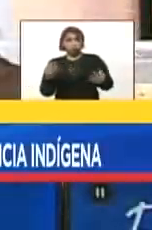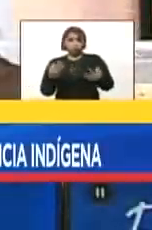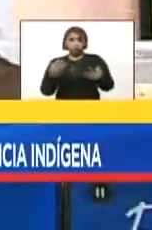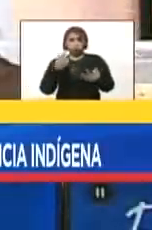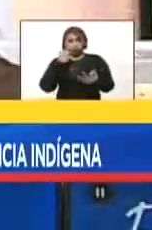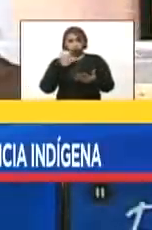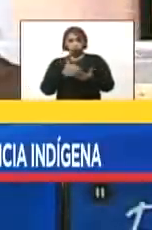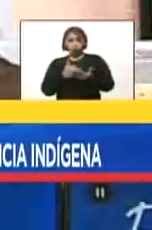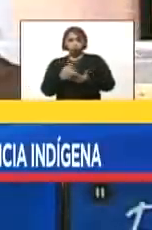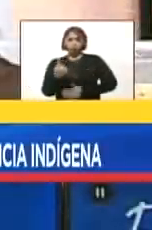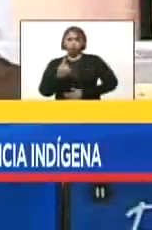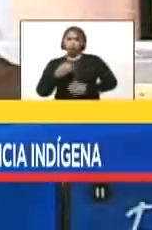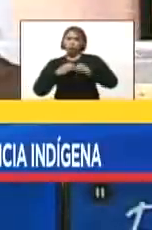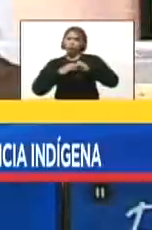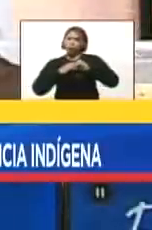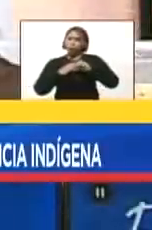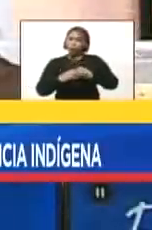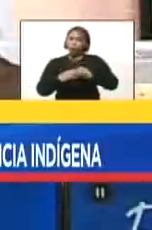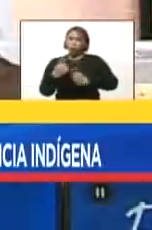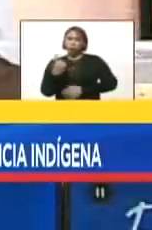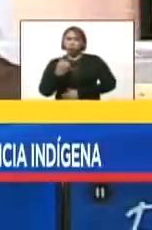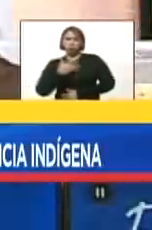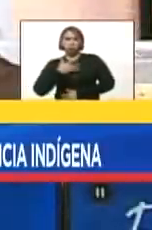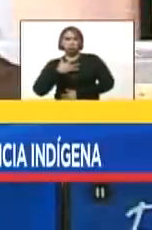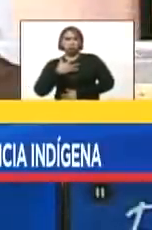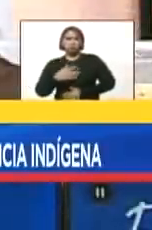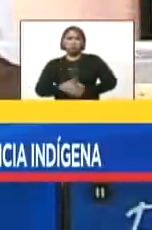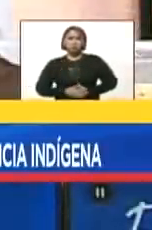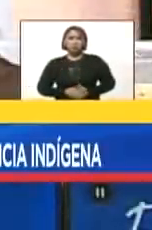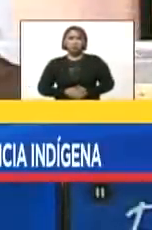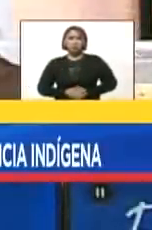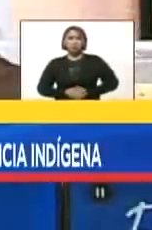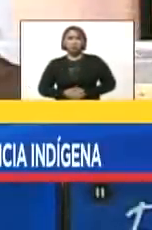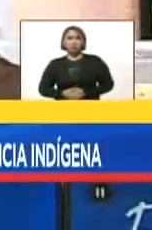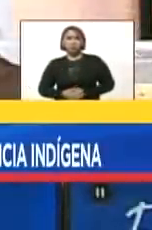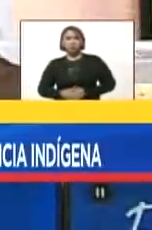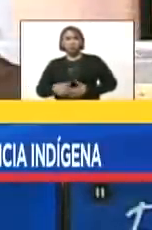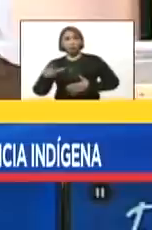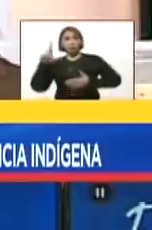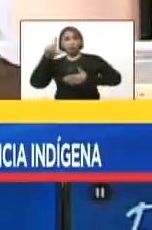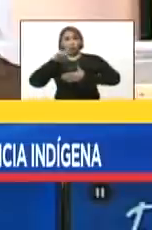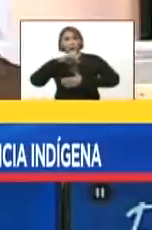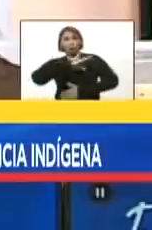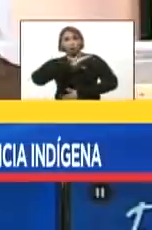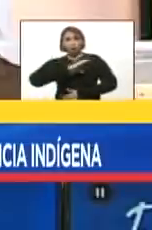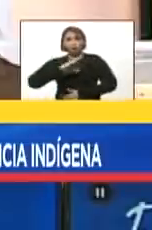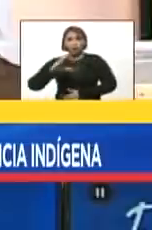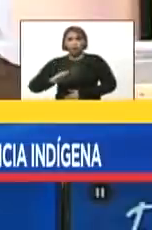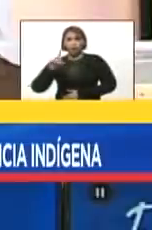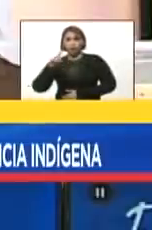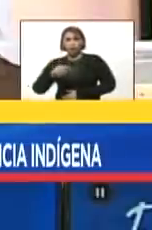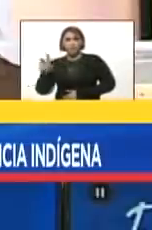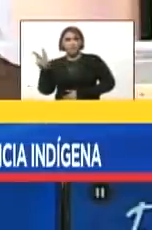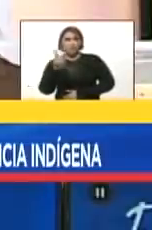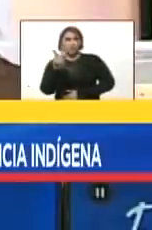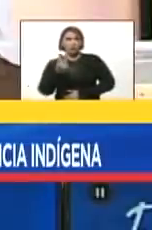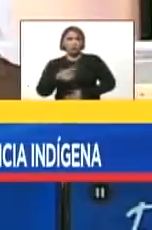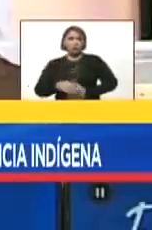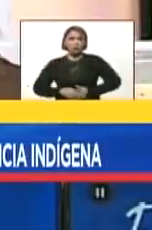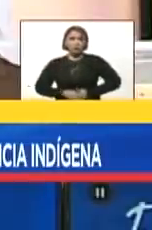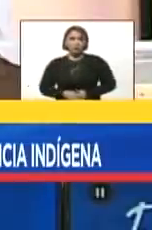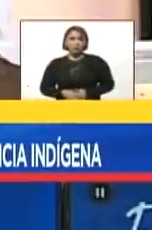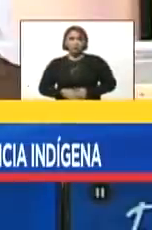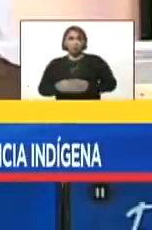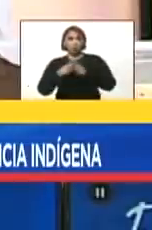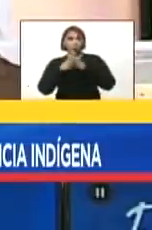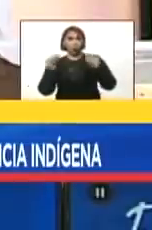fíjense. Un solo corazón, un solo sentimiento. En América Latina y el Caribe y en Venezuela y en